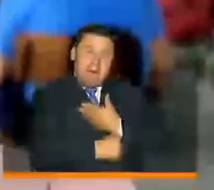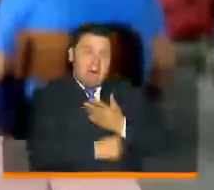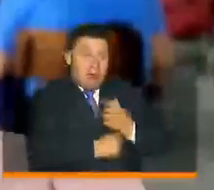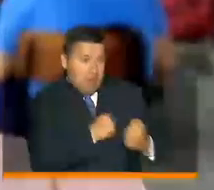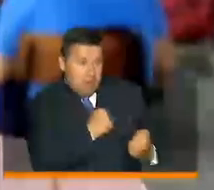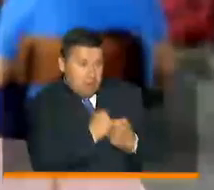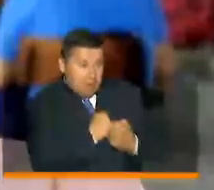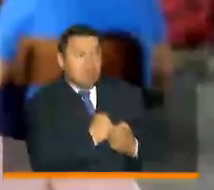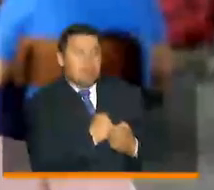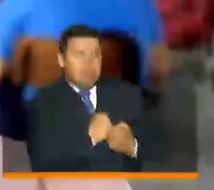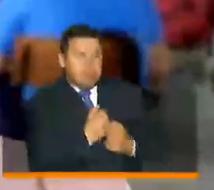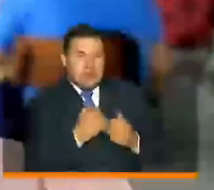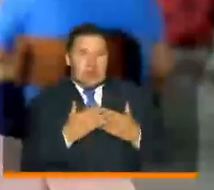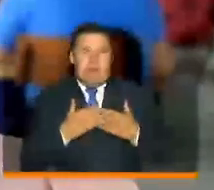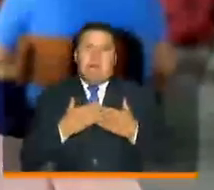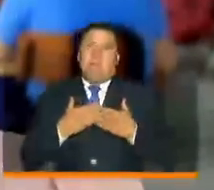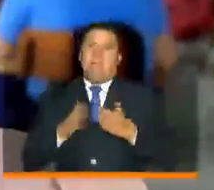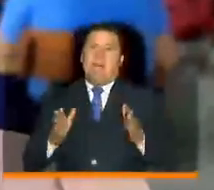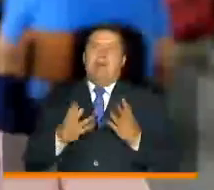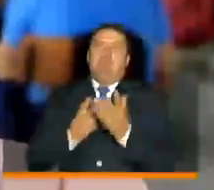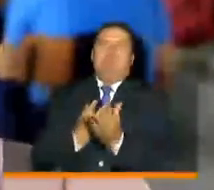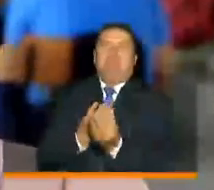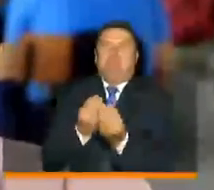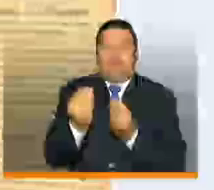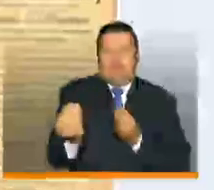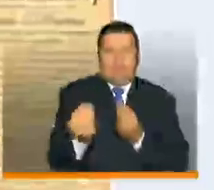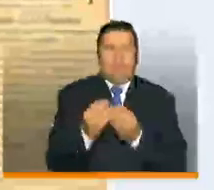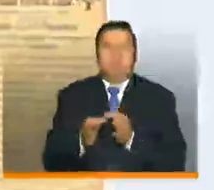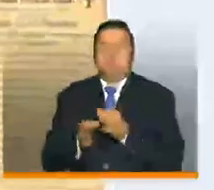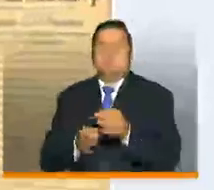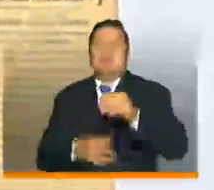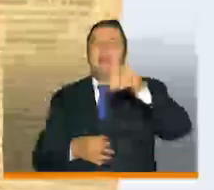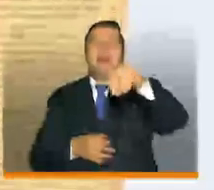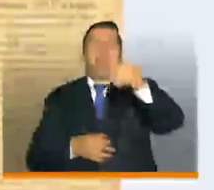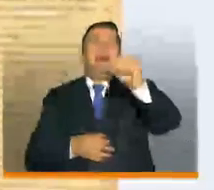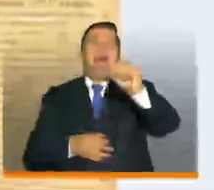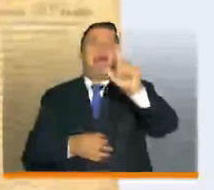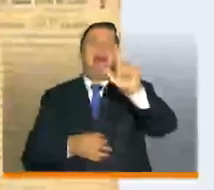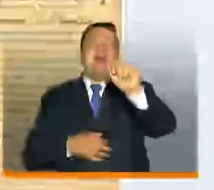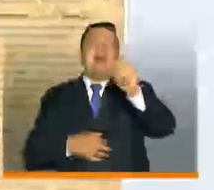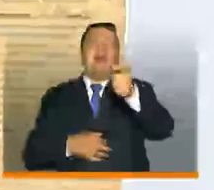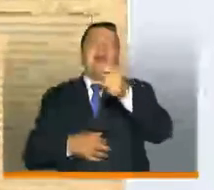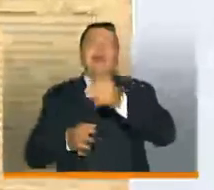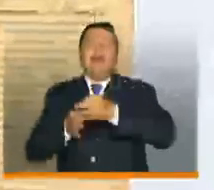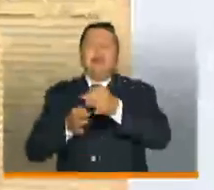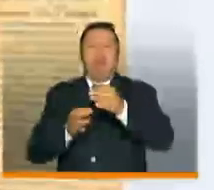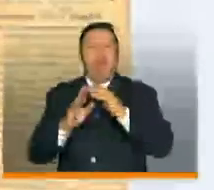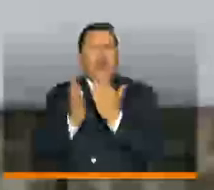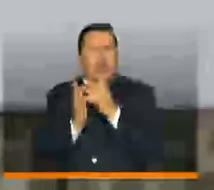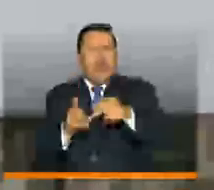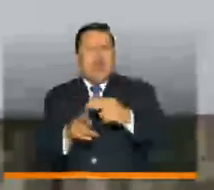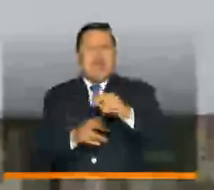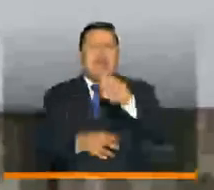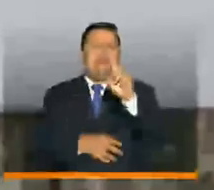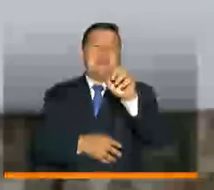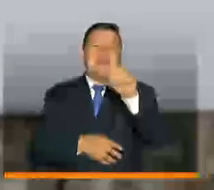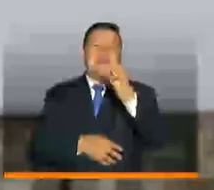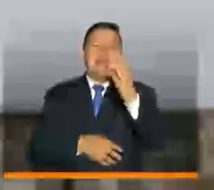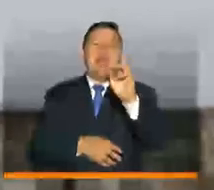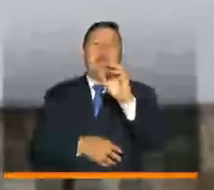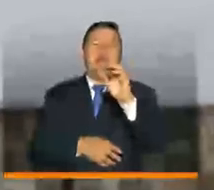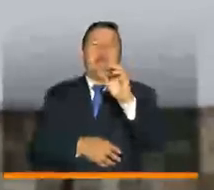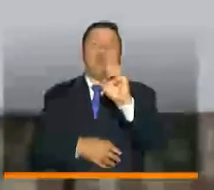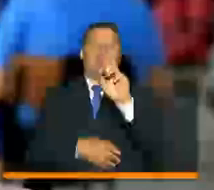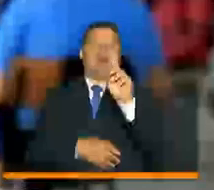familia, iniciamos alternancia en el municipio de Malambo con el Colegio Santa Rosa de Lima, de acuerdo a